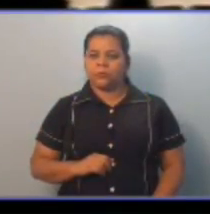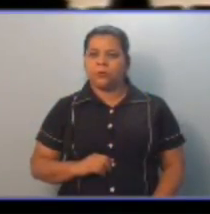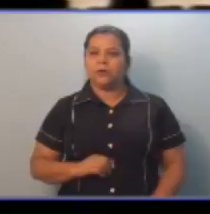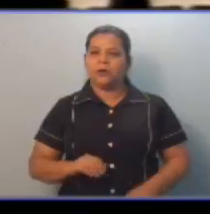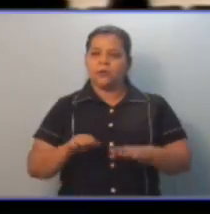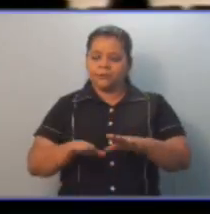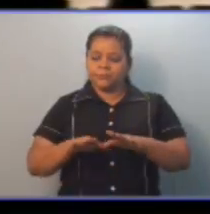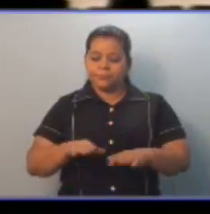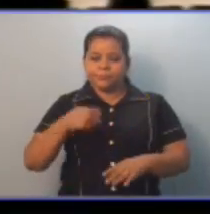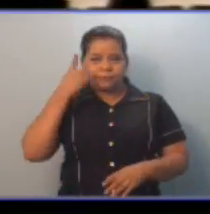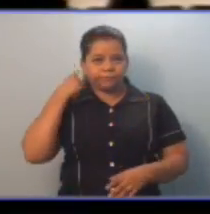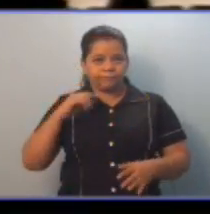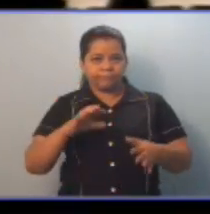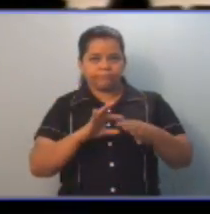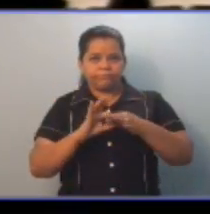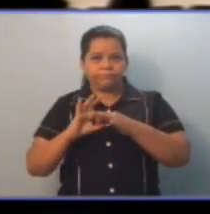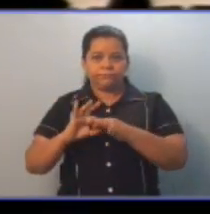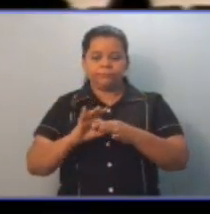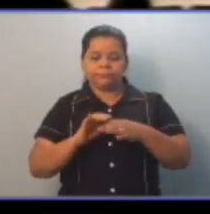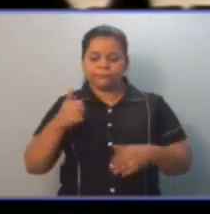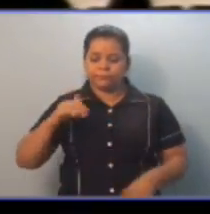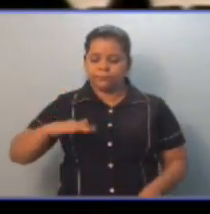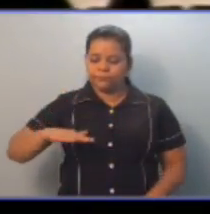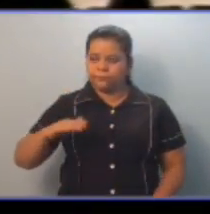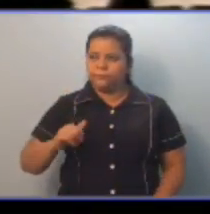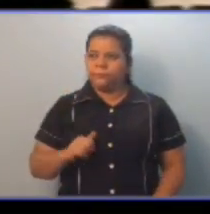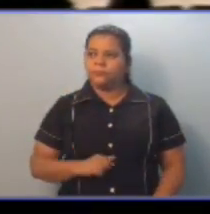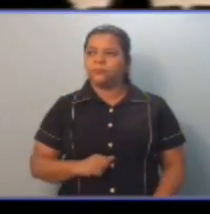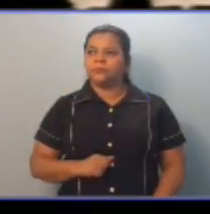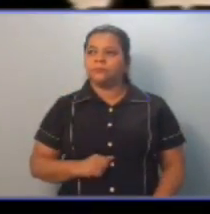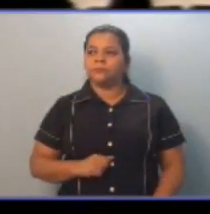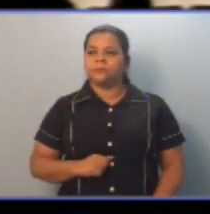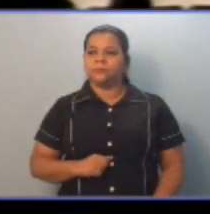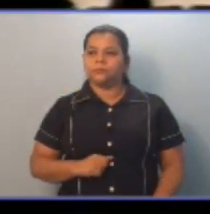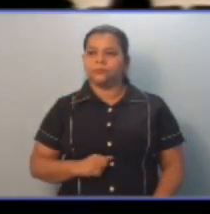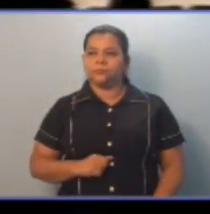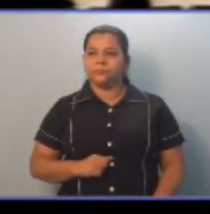Gracias, señor coordinador. Buenas tardes. Buenas tardes.